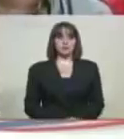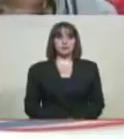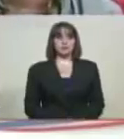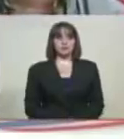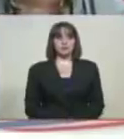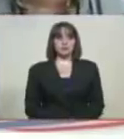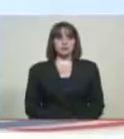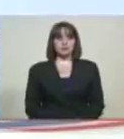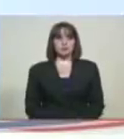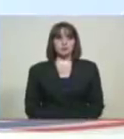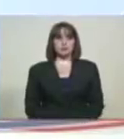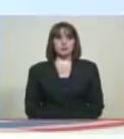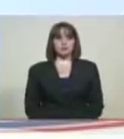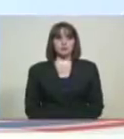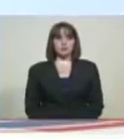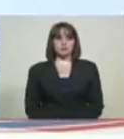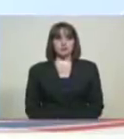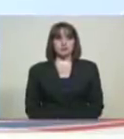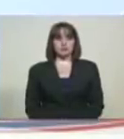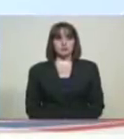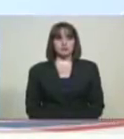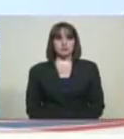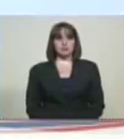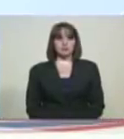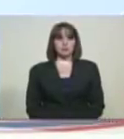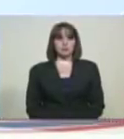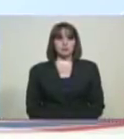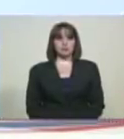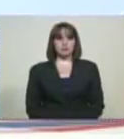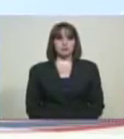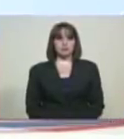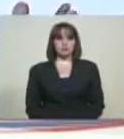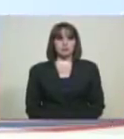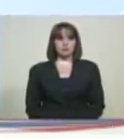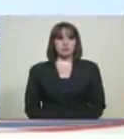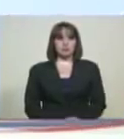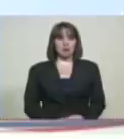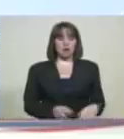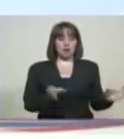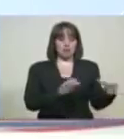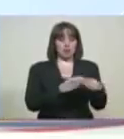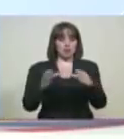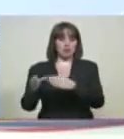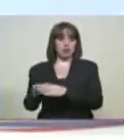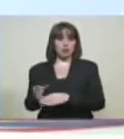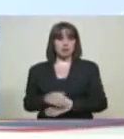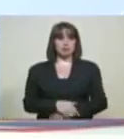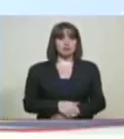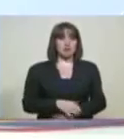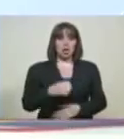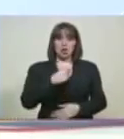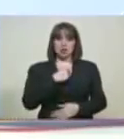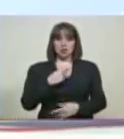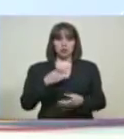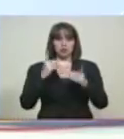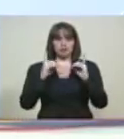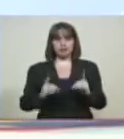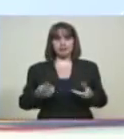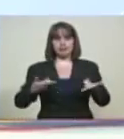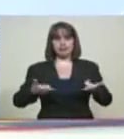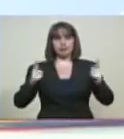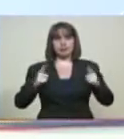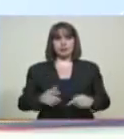parte y contraparte parte y otra parte yo estoy dispuesto